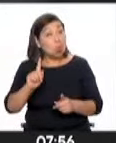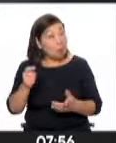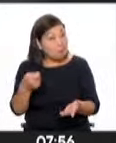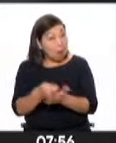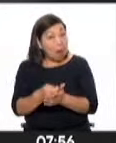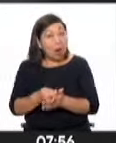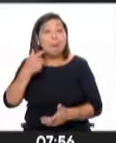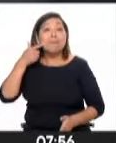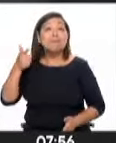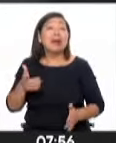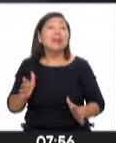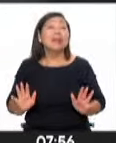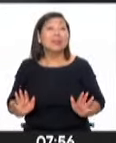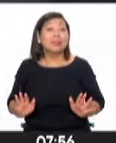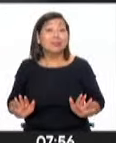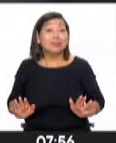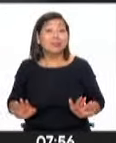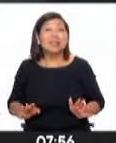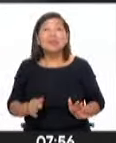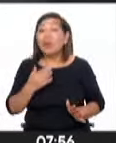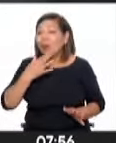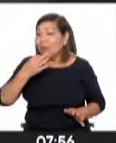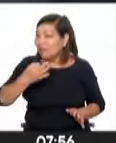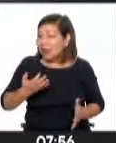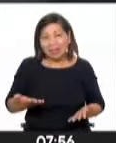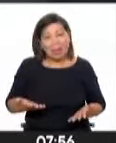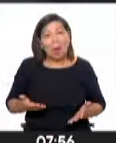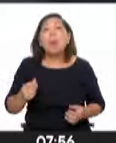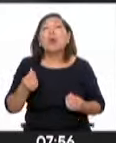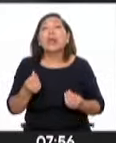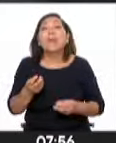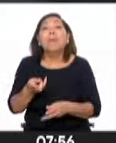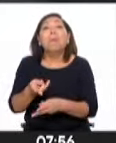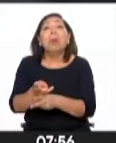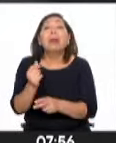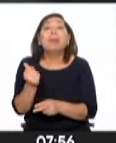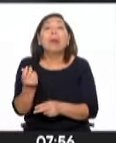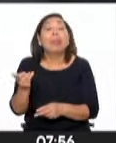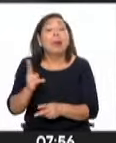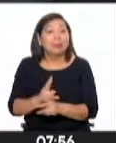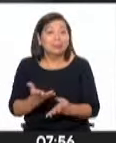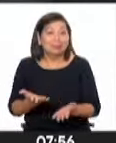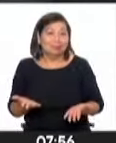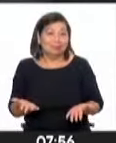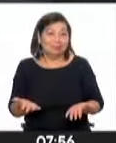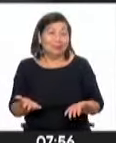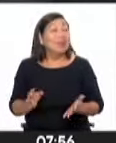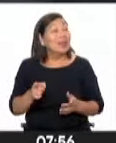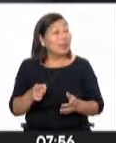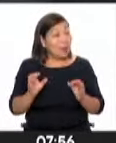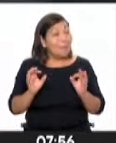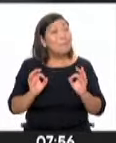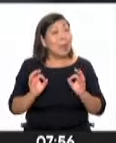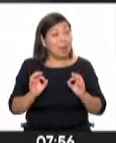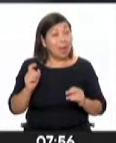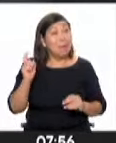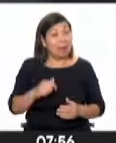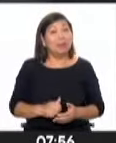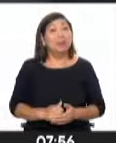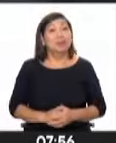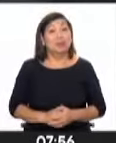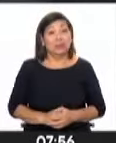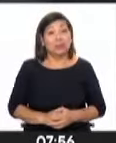O sea, métodos de cobranza obviamente ilegales y delincuenciales, ¿no? Y eso es lo más complicado, lo más